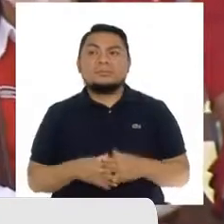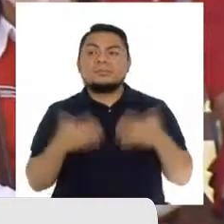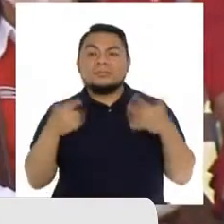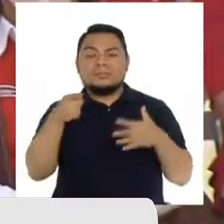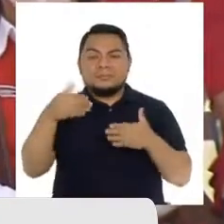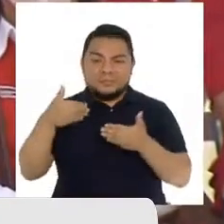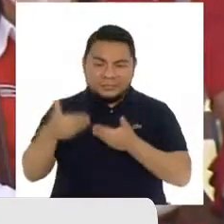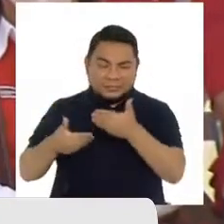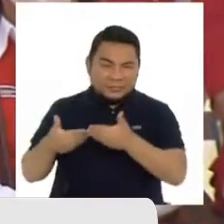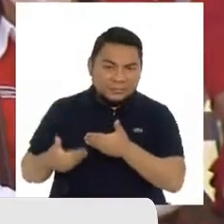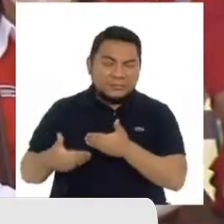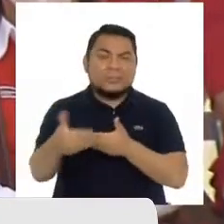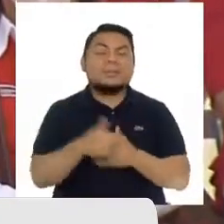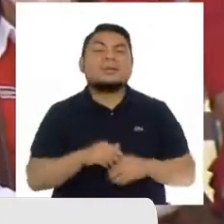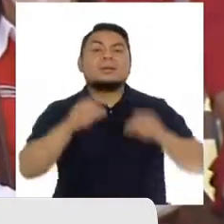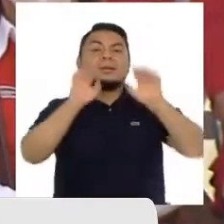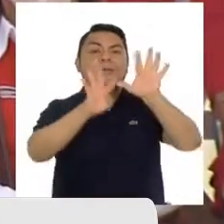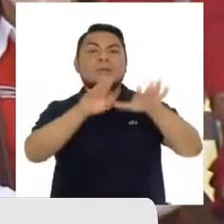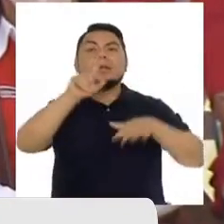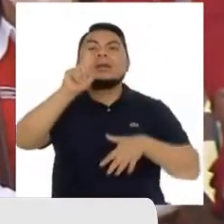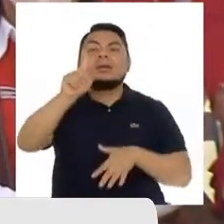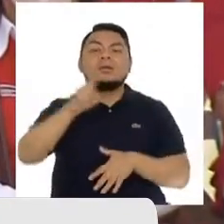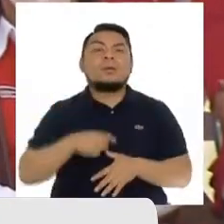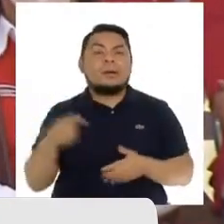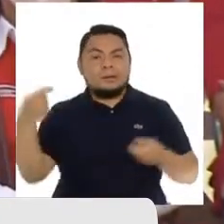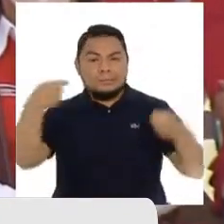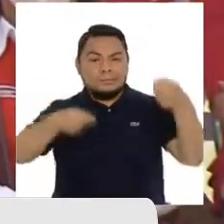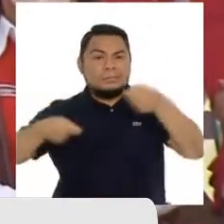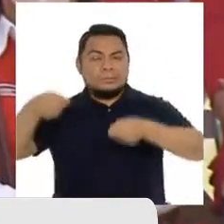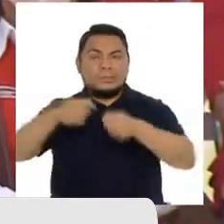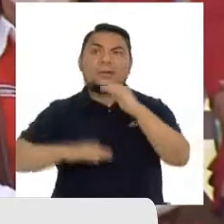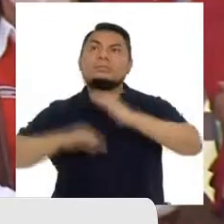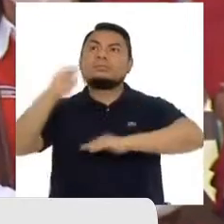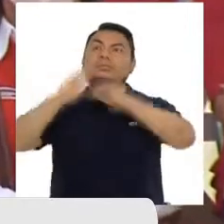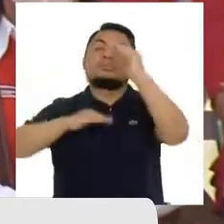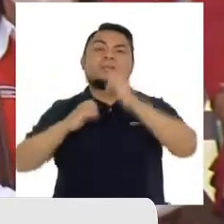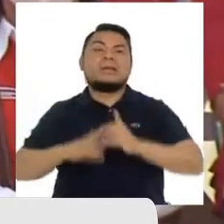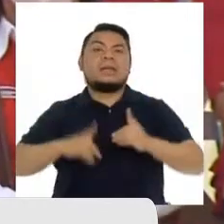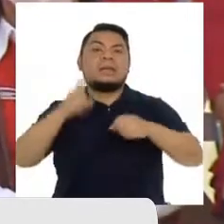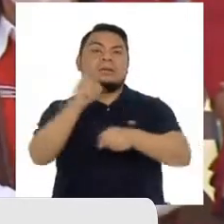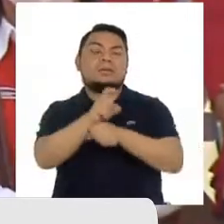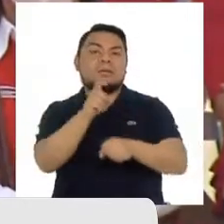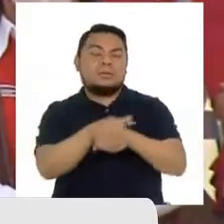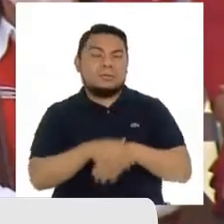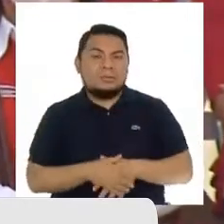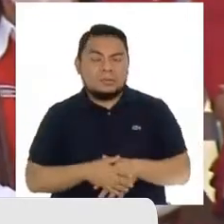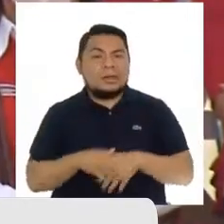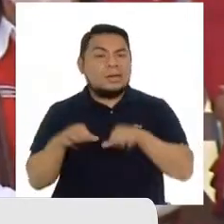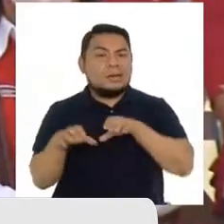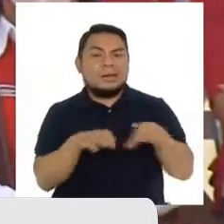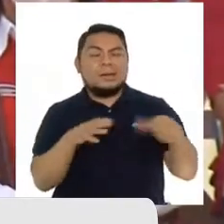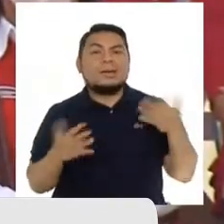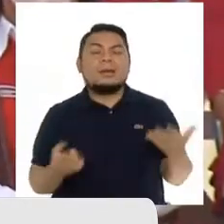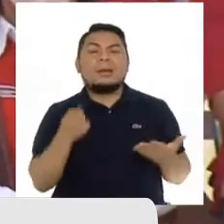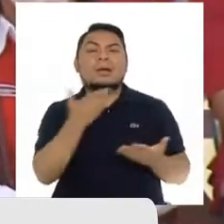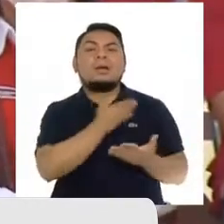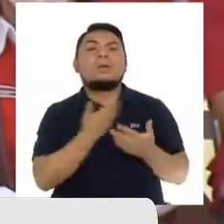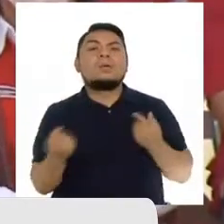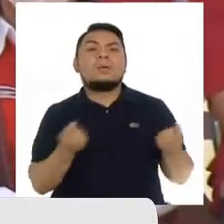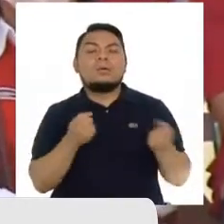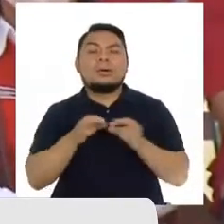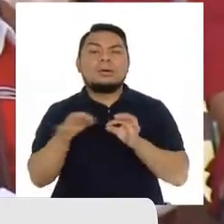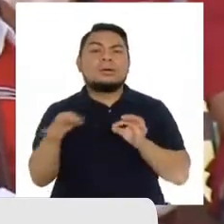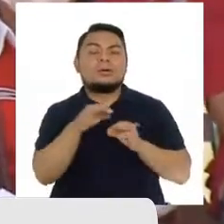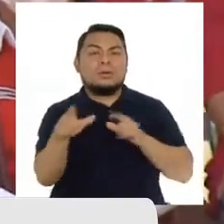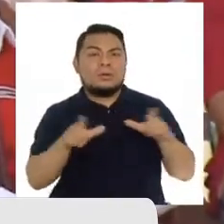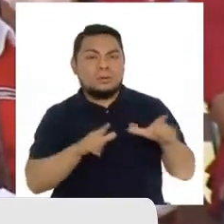marcha 91 inversiones de infraestructura educativa ejecutadas por los gobiernos regionales